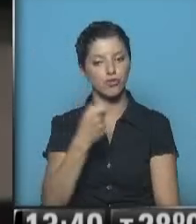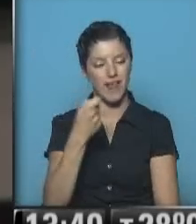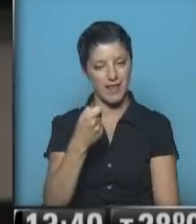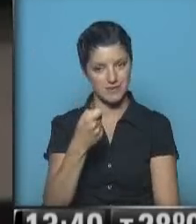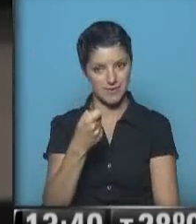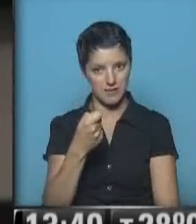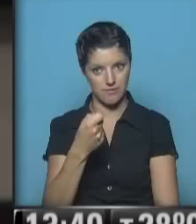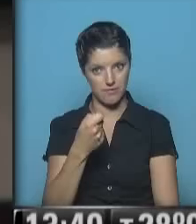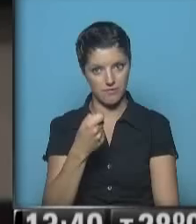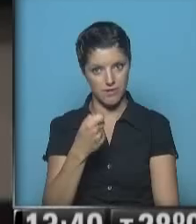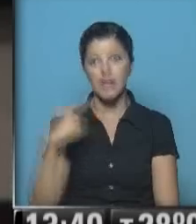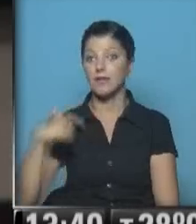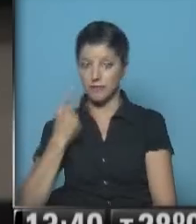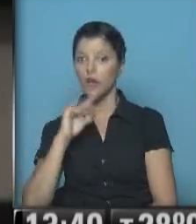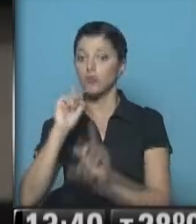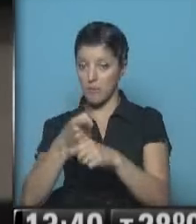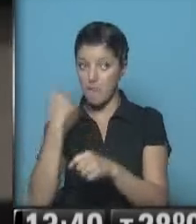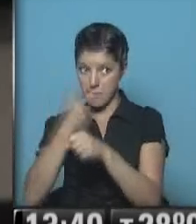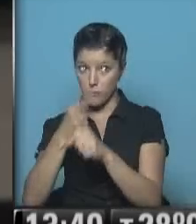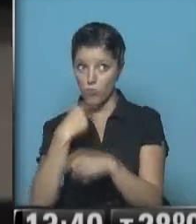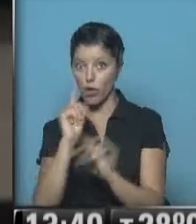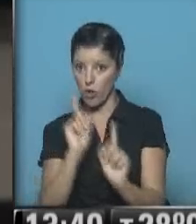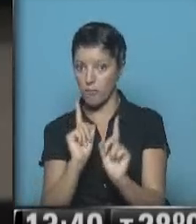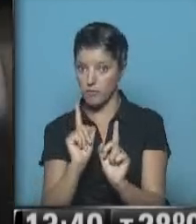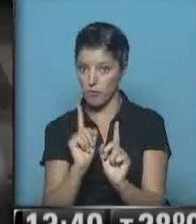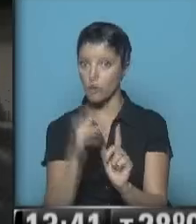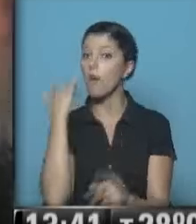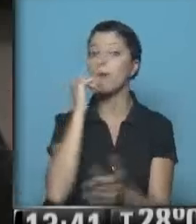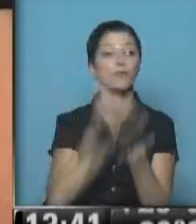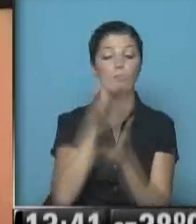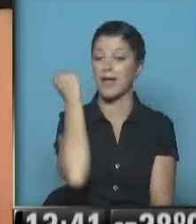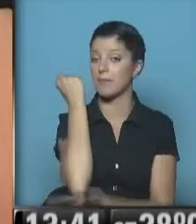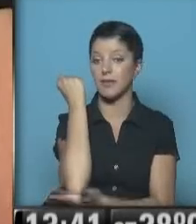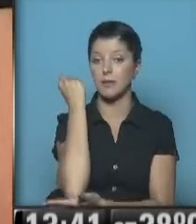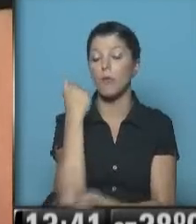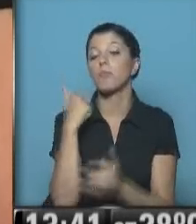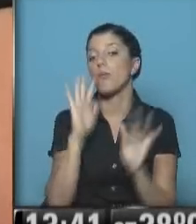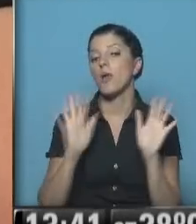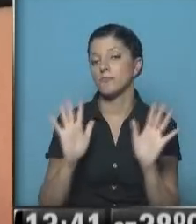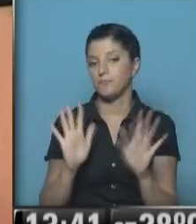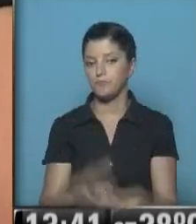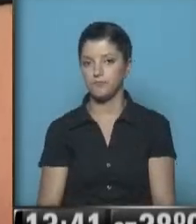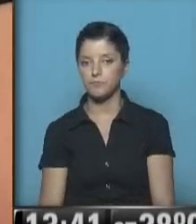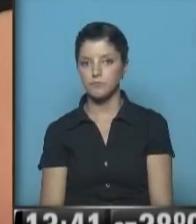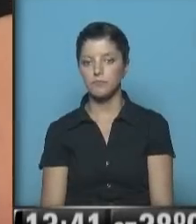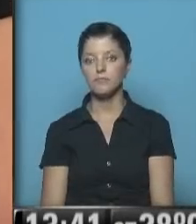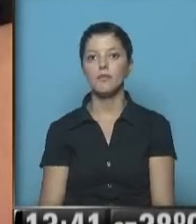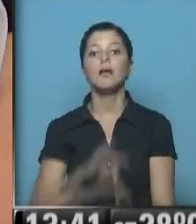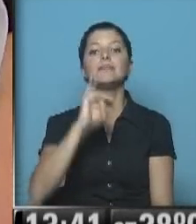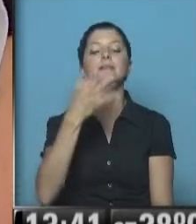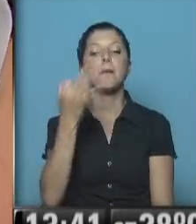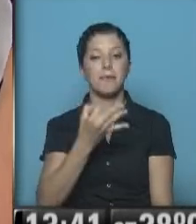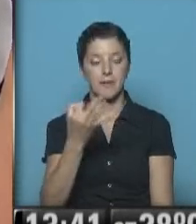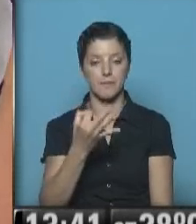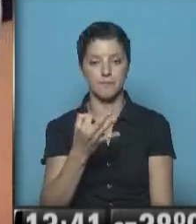el sindicato Solidaridad en un primer momento también. No planteaban capitalismo, en pero Polonia, bueno, ¿no? La dinámica a veces sí, es cierto, por otros caminos. Es cierto, bueno,